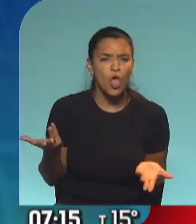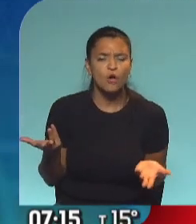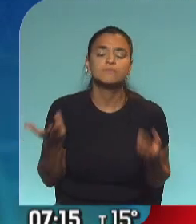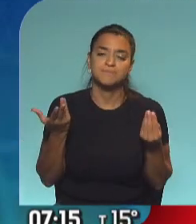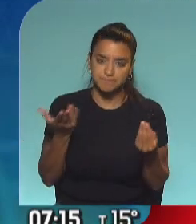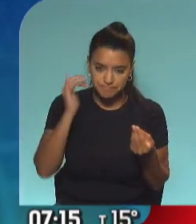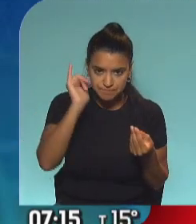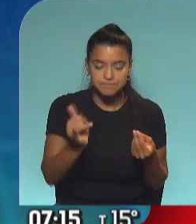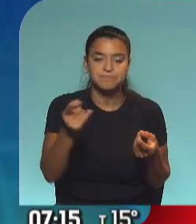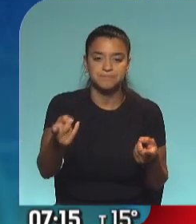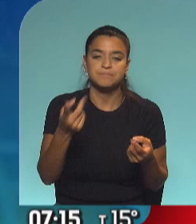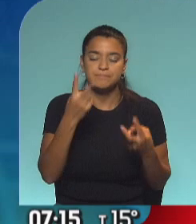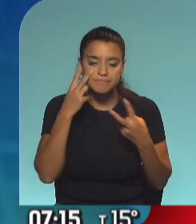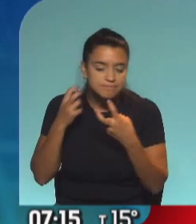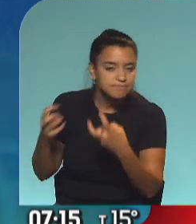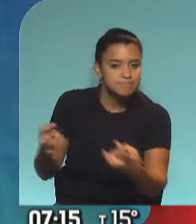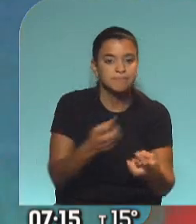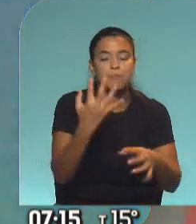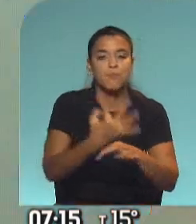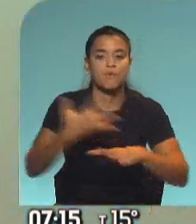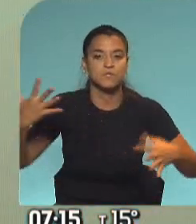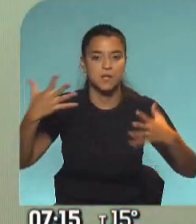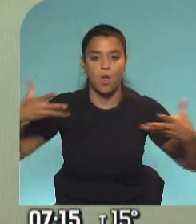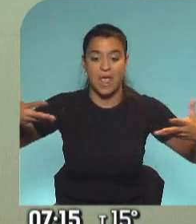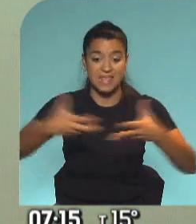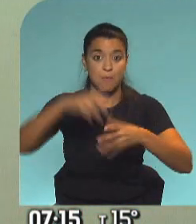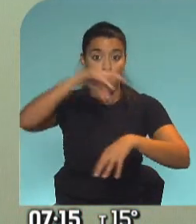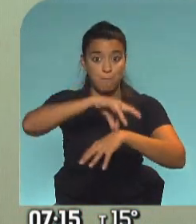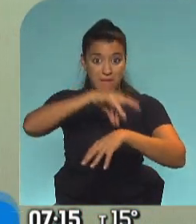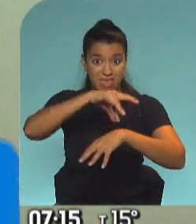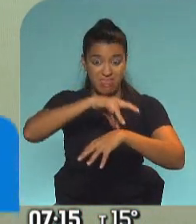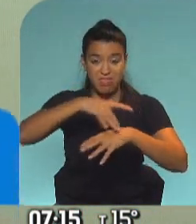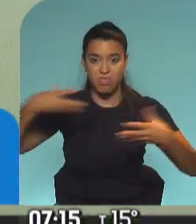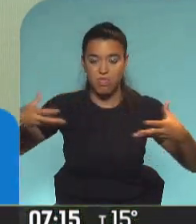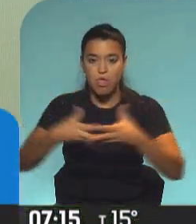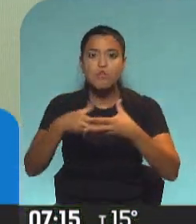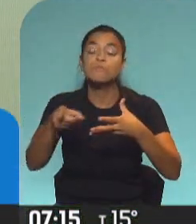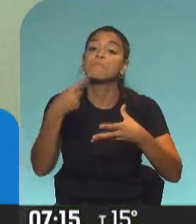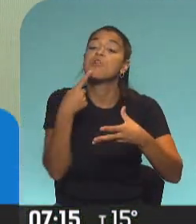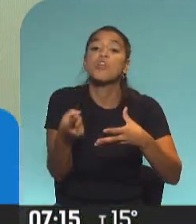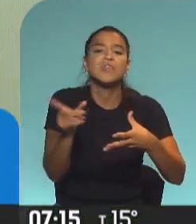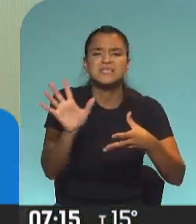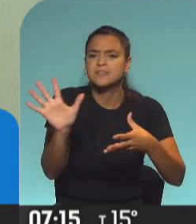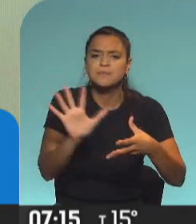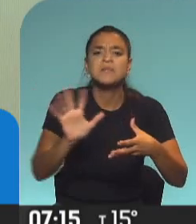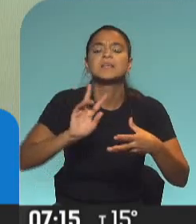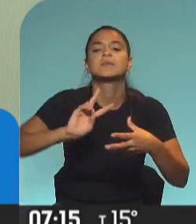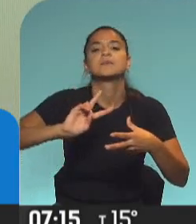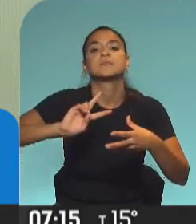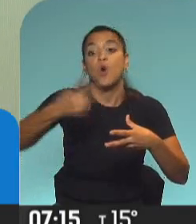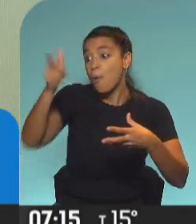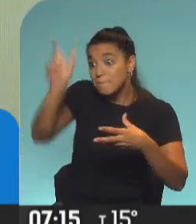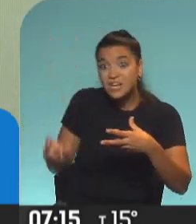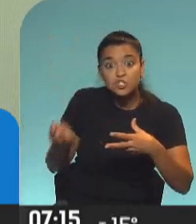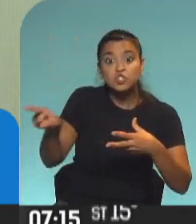rigor, hay un peritaje hecho por expertos del cuerpo médico forense que no menciona la posibilidad de que hubiera una segunda